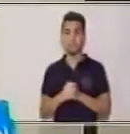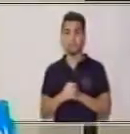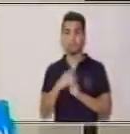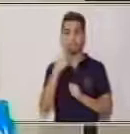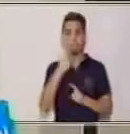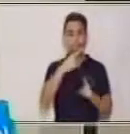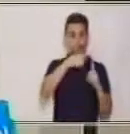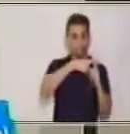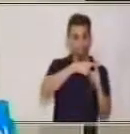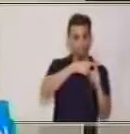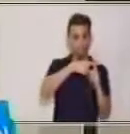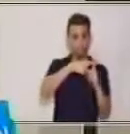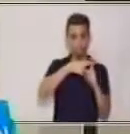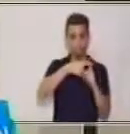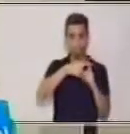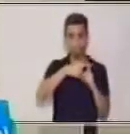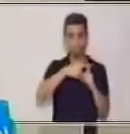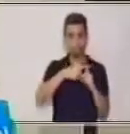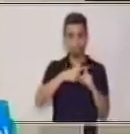positivo